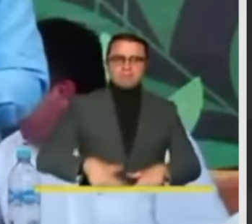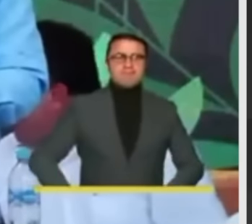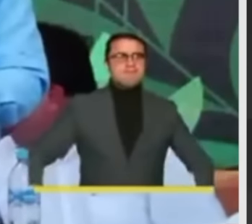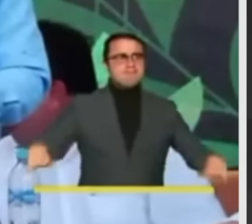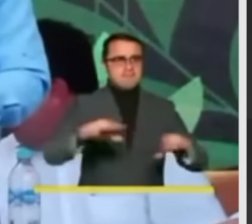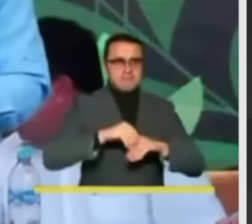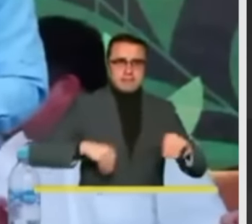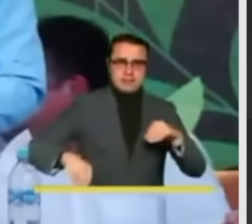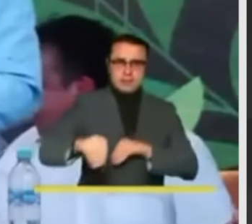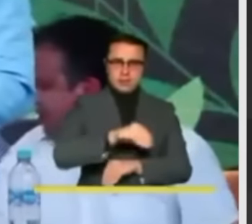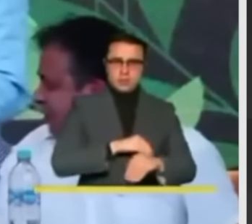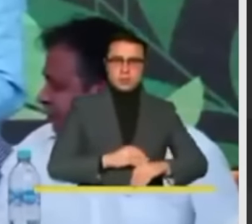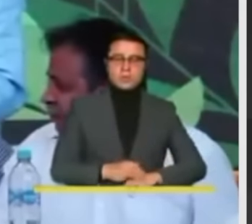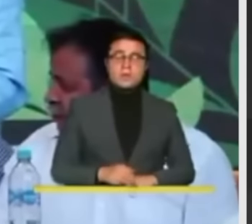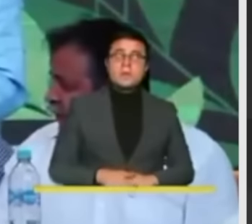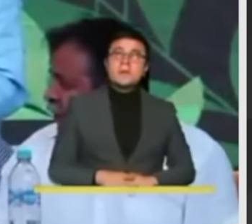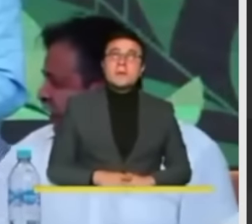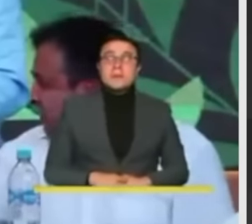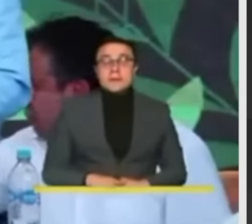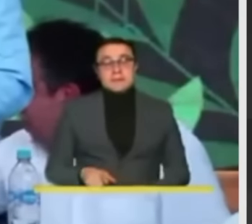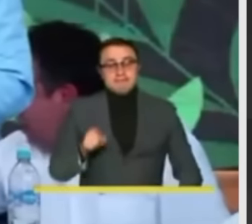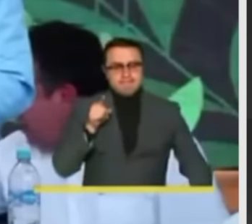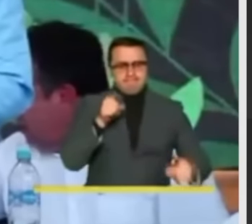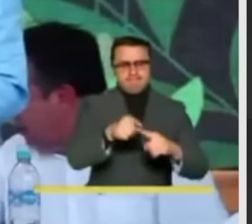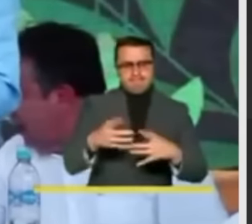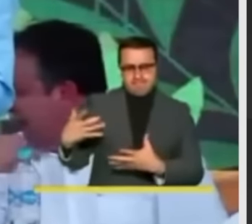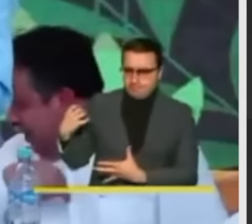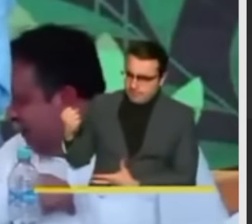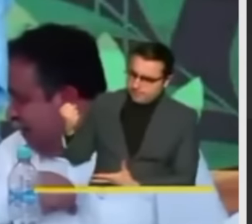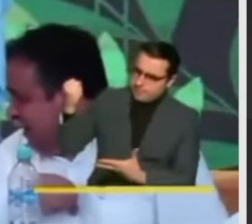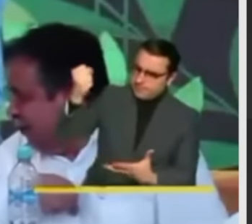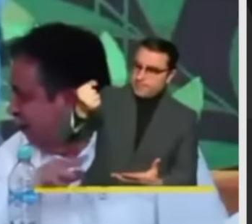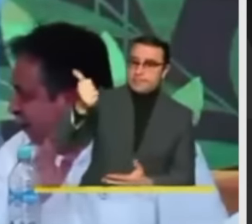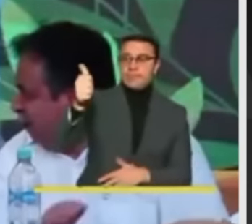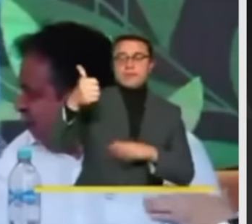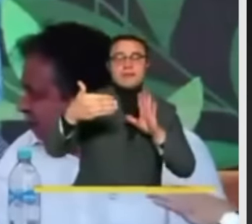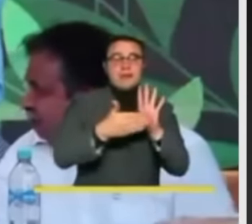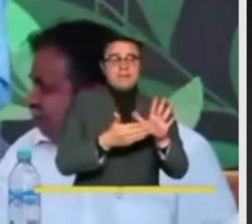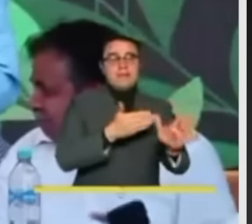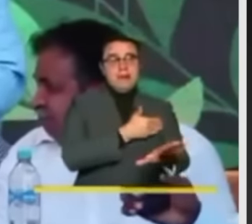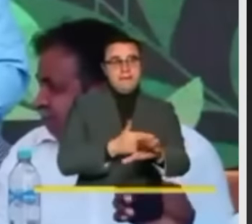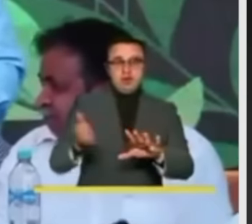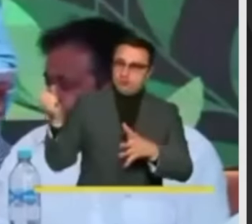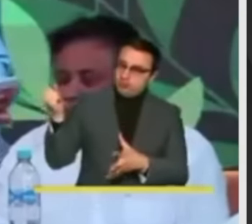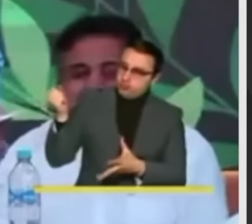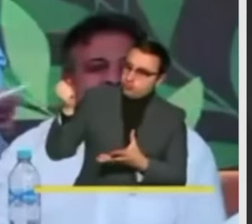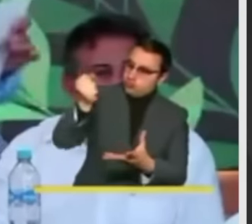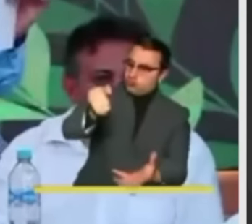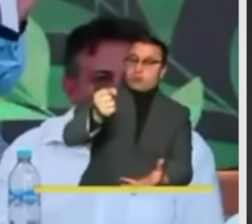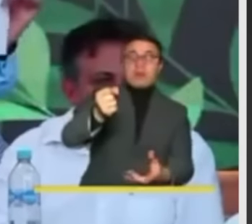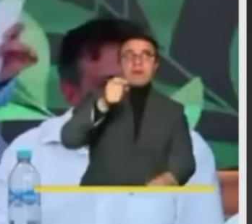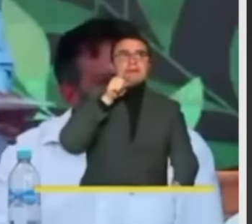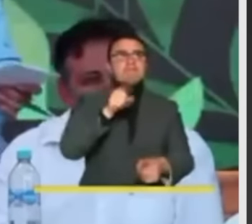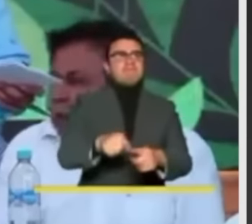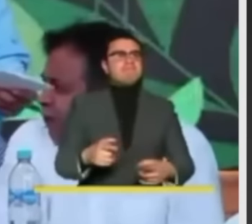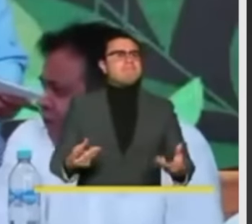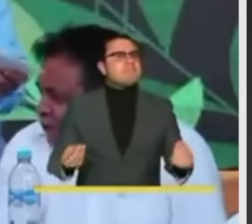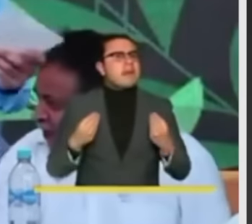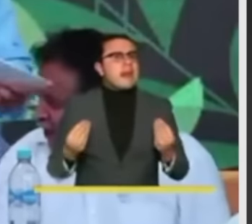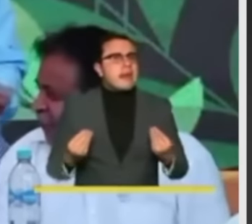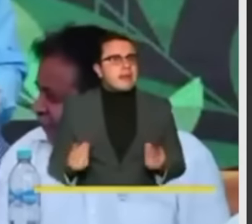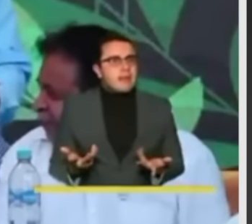territorio. Para ese propósito hemos destinado más de 10 mil millones de pesos que nos permitan